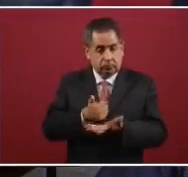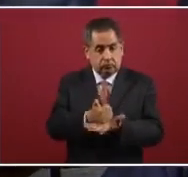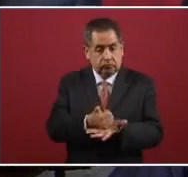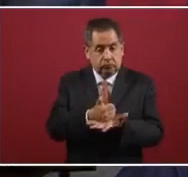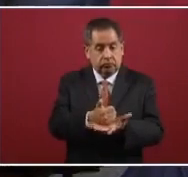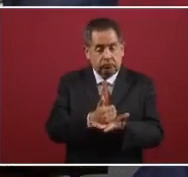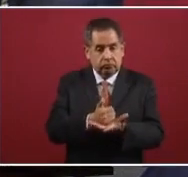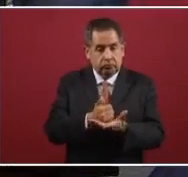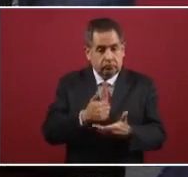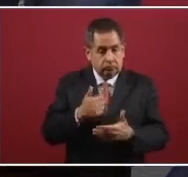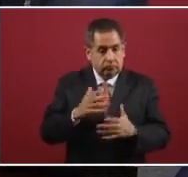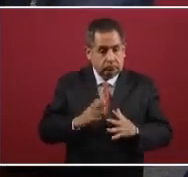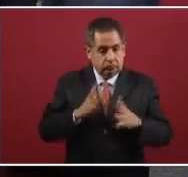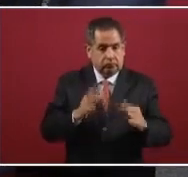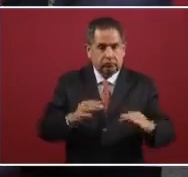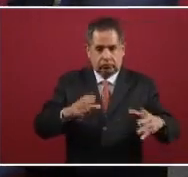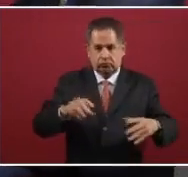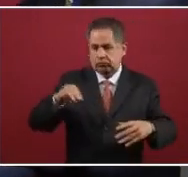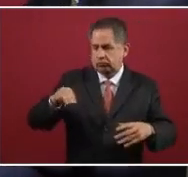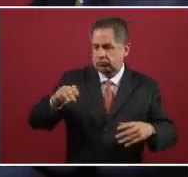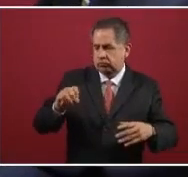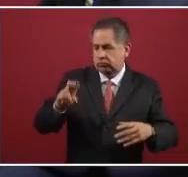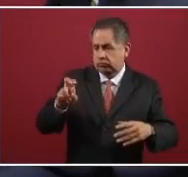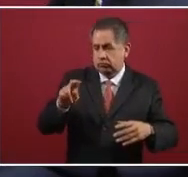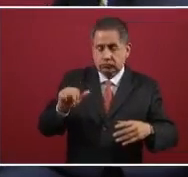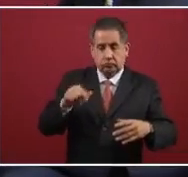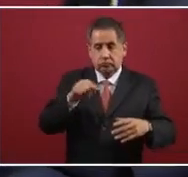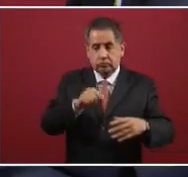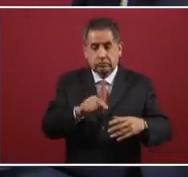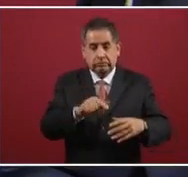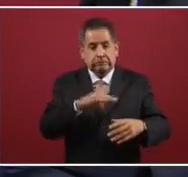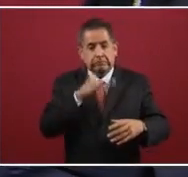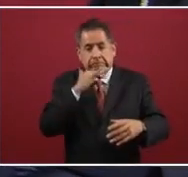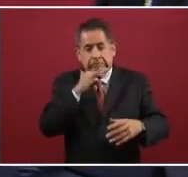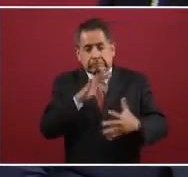fundar, Morena, se echara a perder,